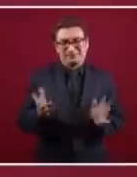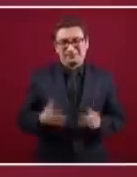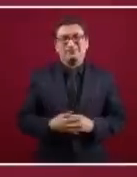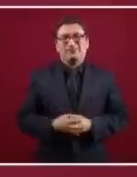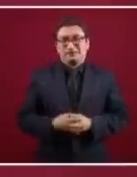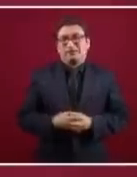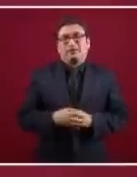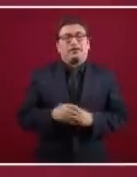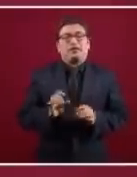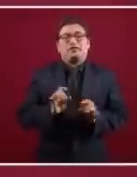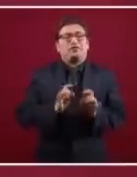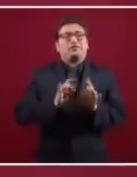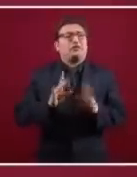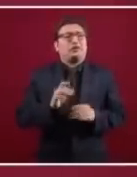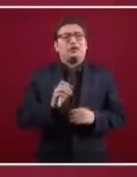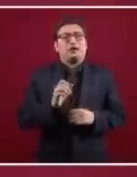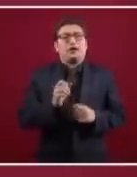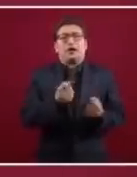persona